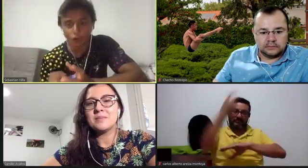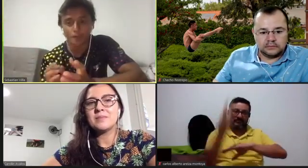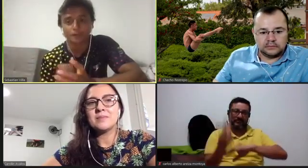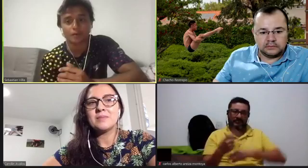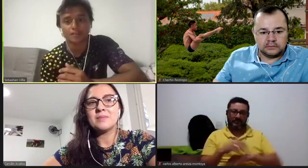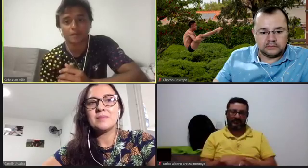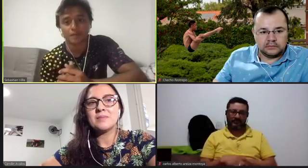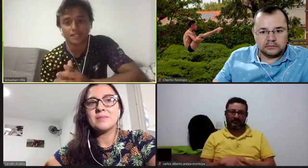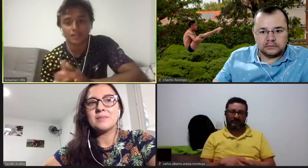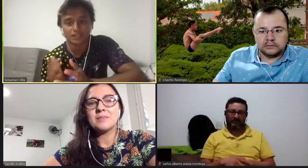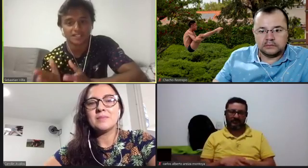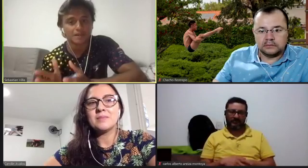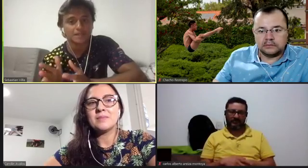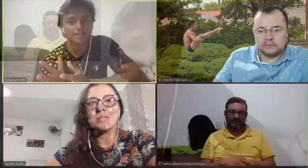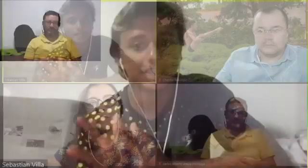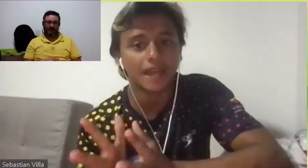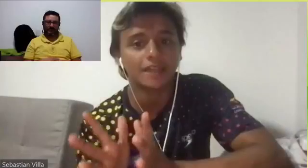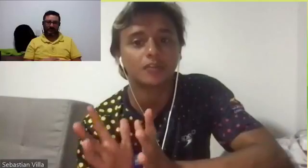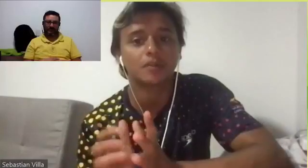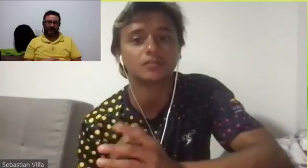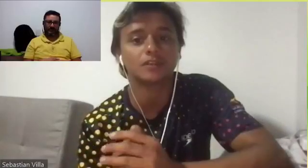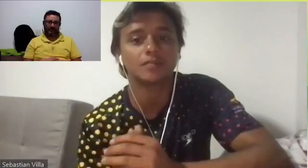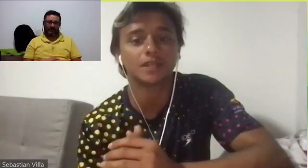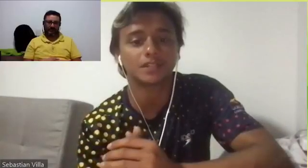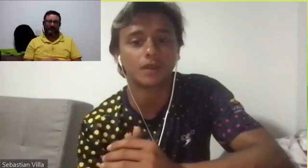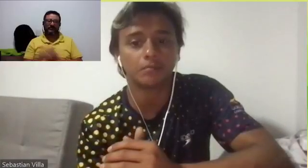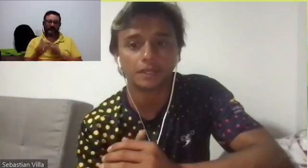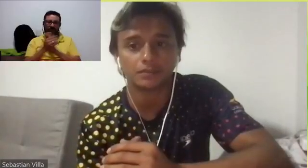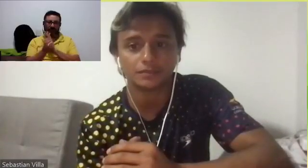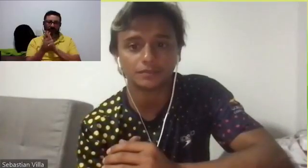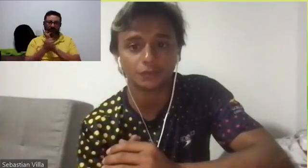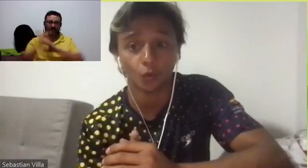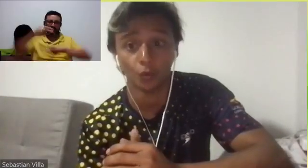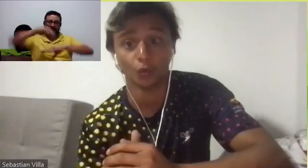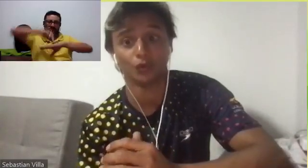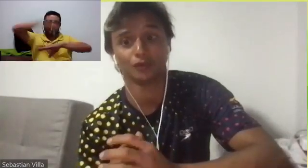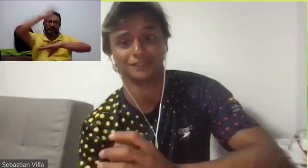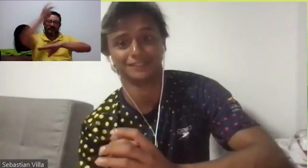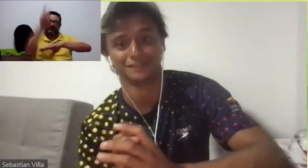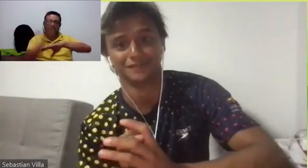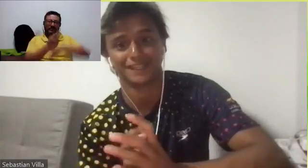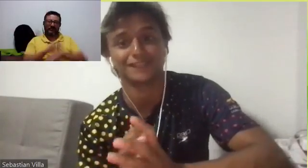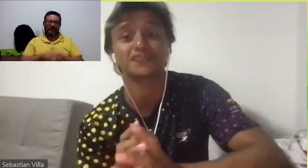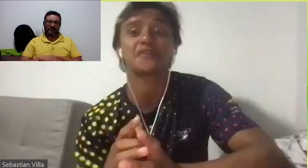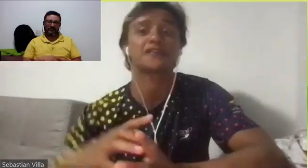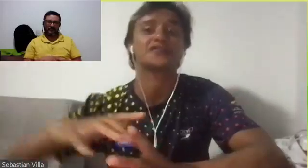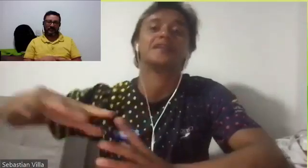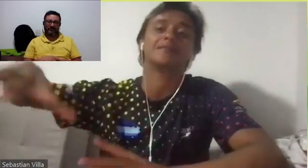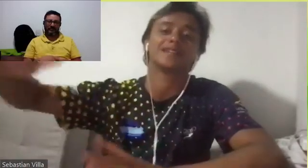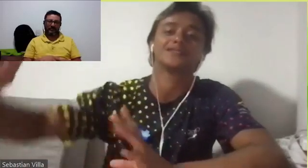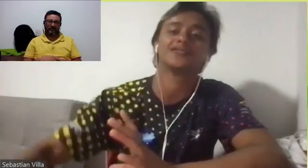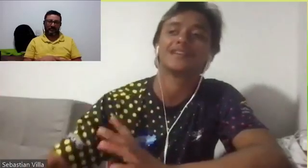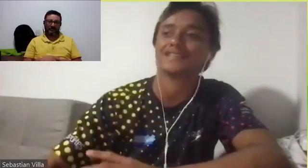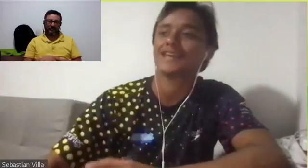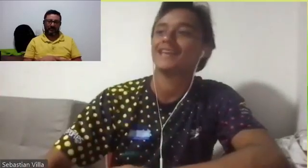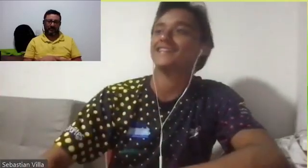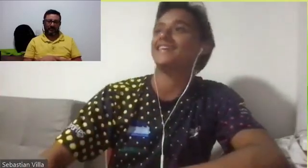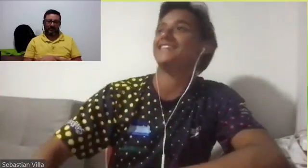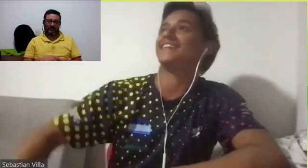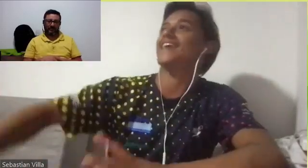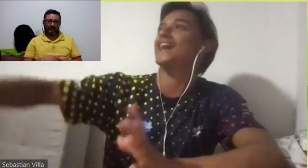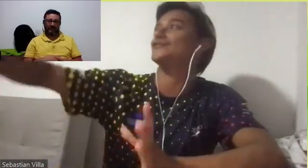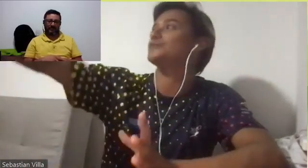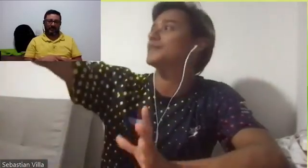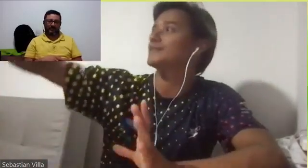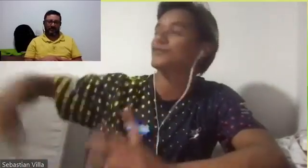se lo comentó a mis papás y les dijo: este man tiene talento para ser un gimnasta olímpico. Sí, que unos Juegos Olímpicos, uno de 6,